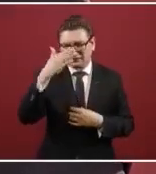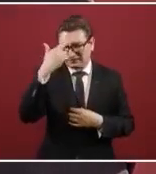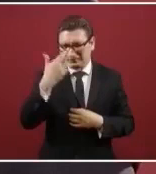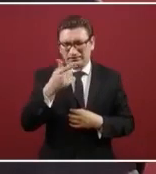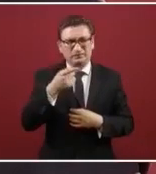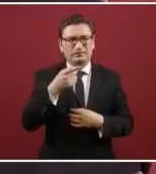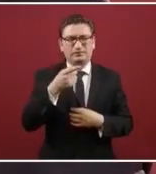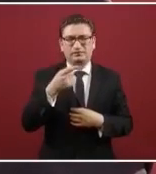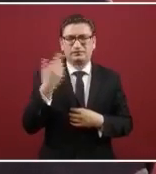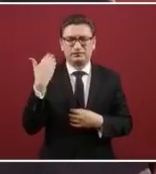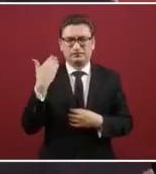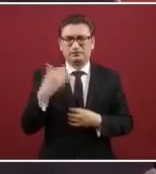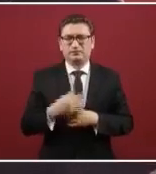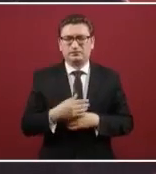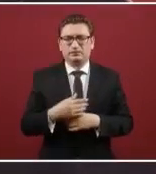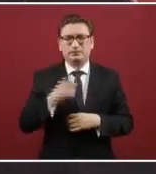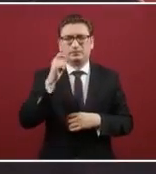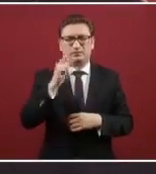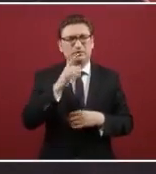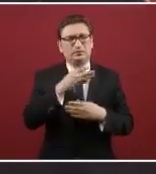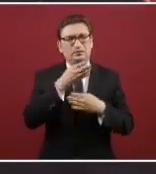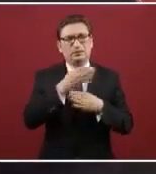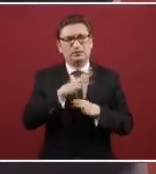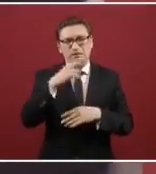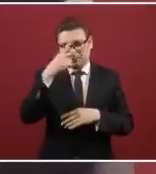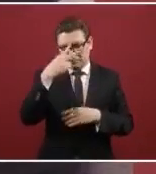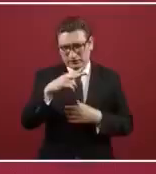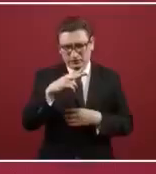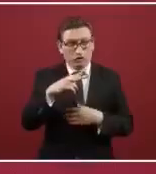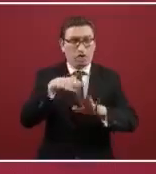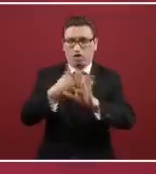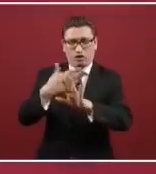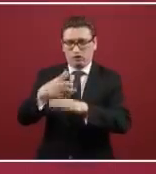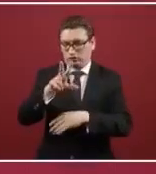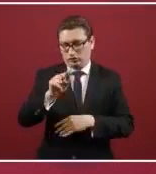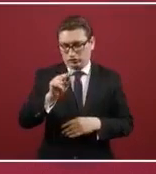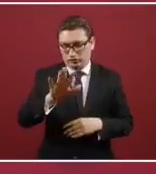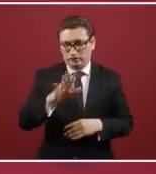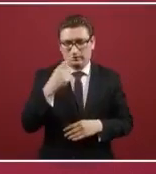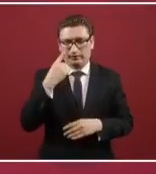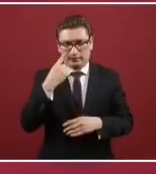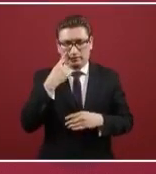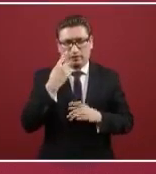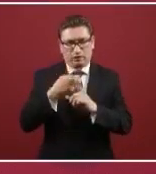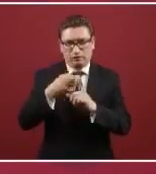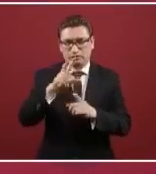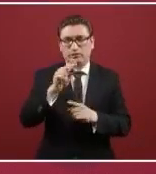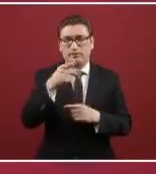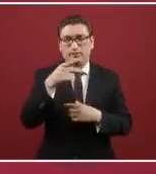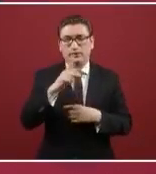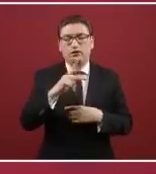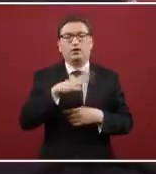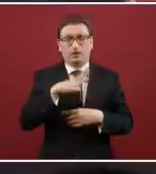hasta en el Banco de México, que no se vaya a malinterpretar, que no es un cuestionamiento, pero